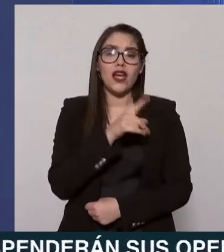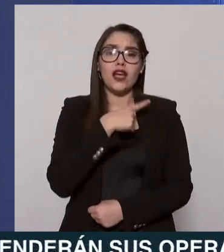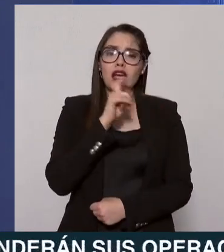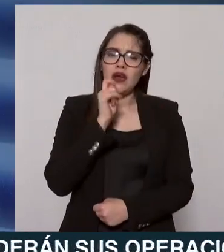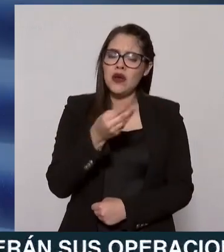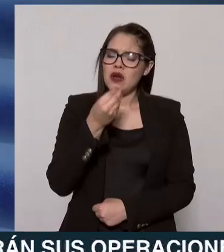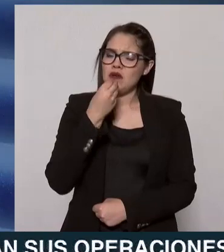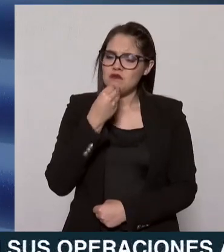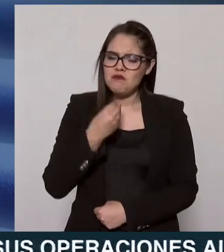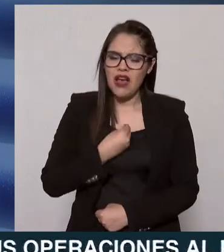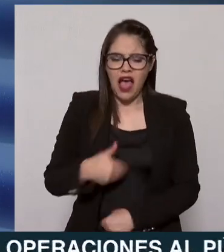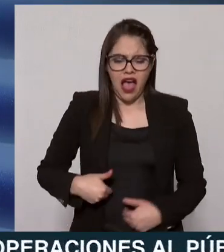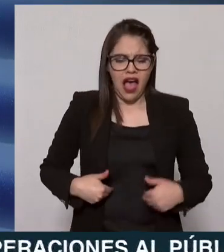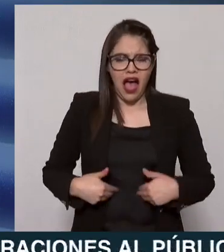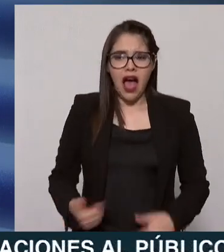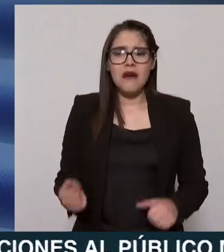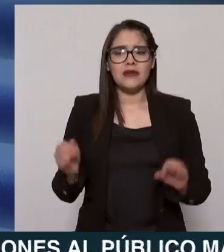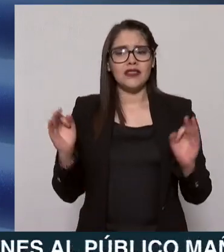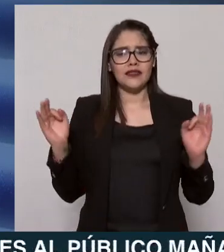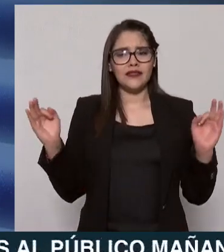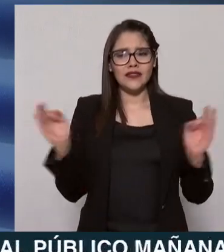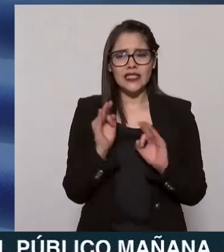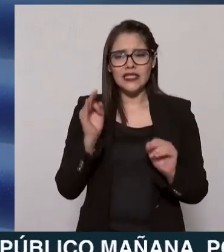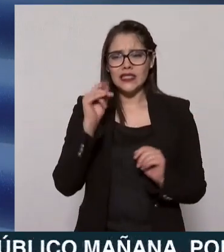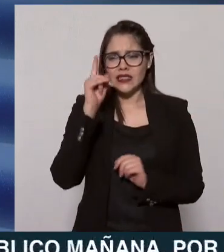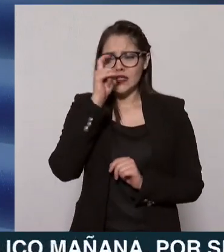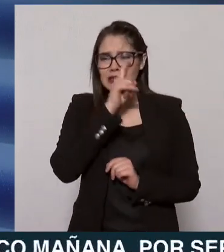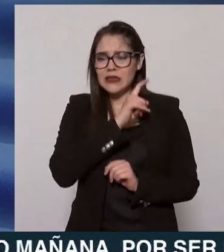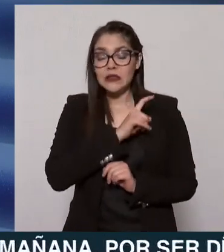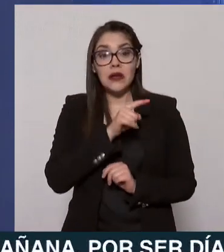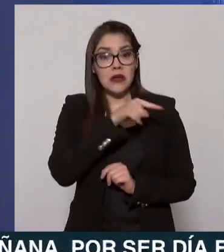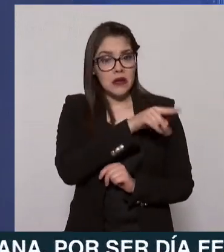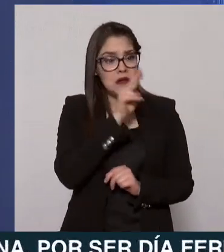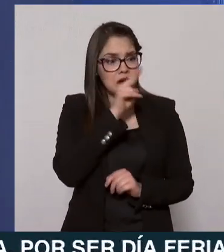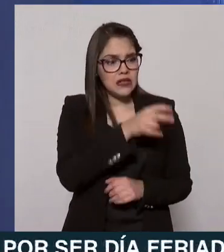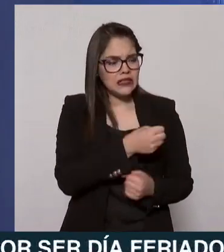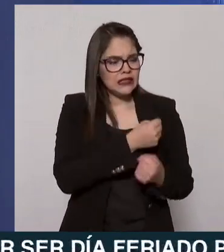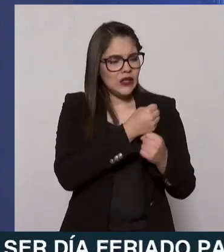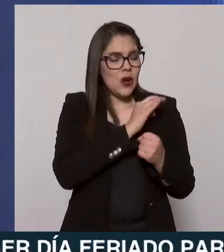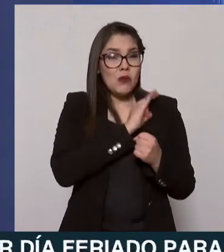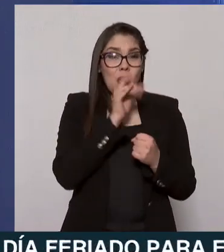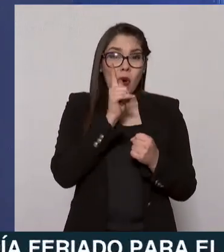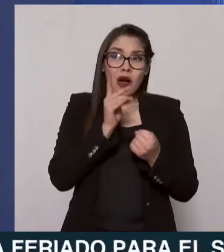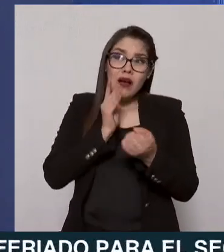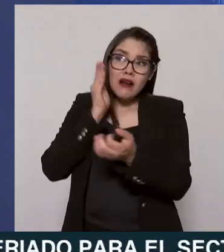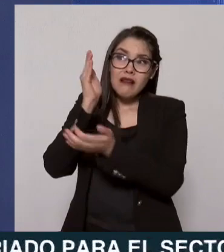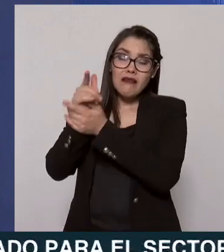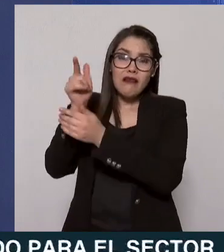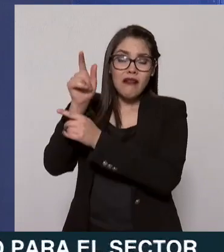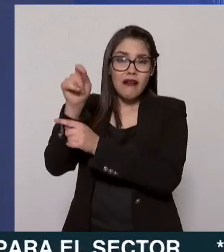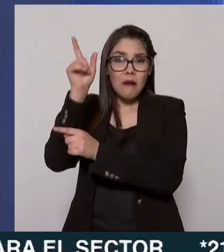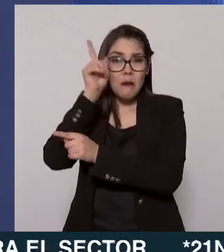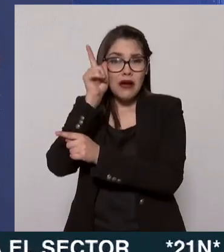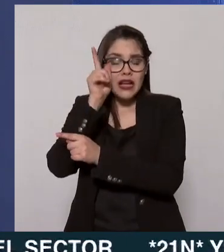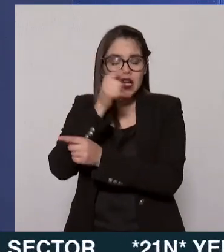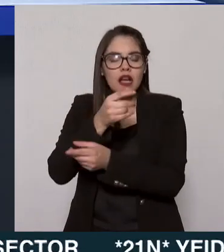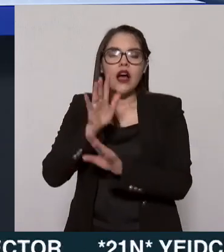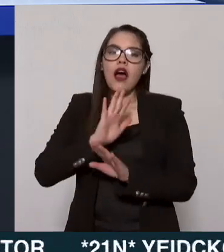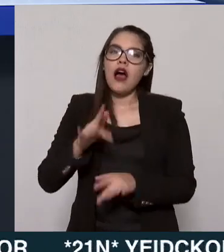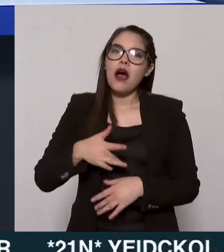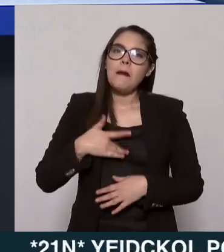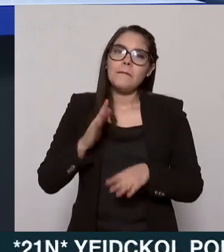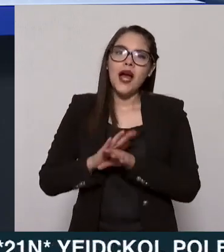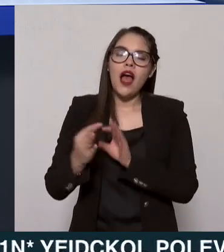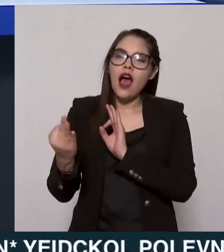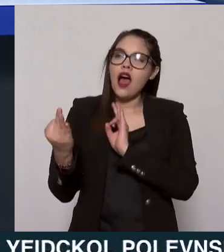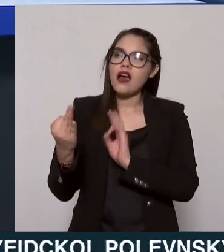pasar hambre, frío y todas estas condiciones. Es decir, para ellos representa muchísimo el poder llegar directamente a la Basílica y estar mucho más cerca